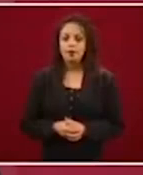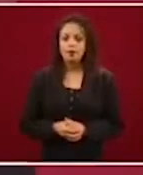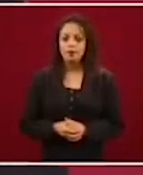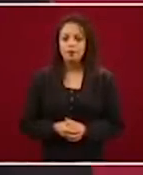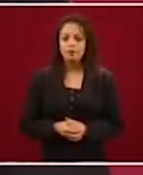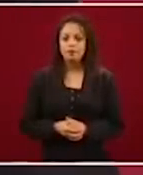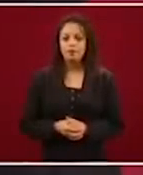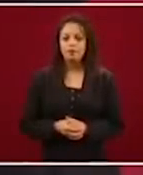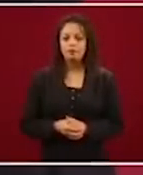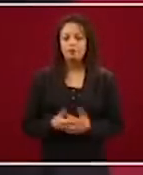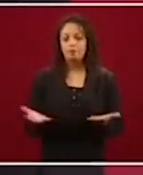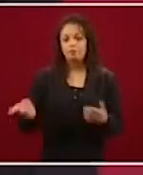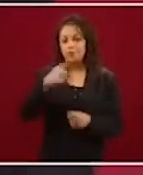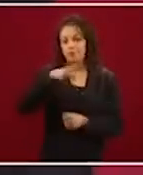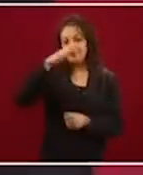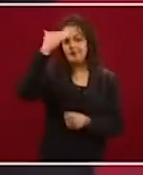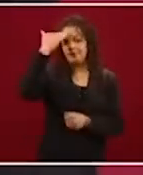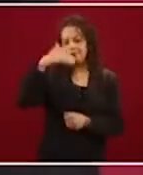posturas